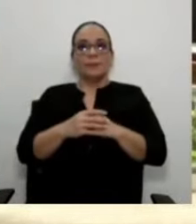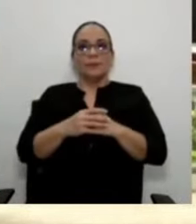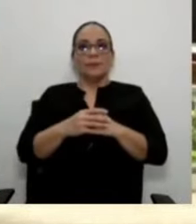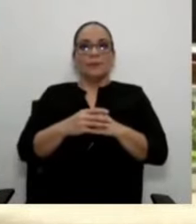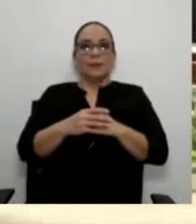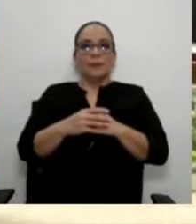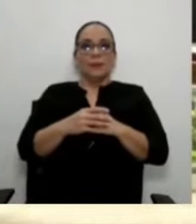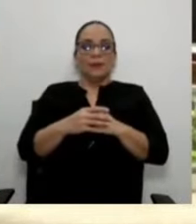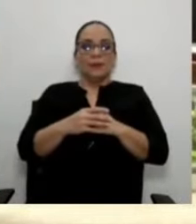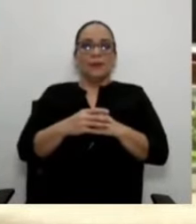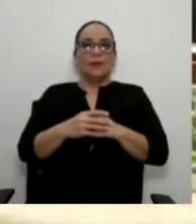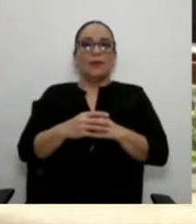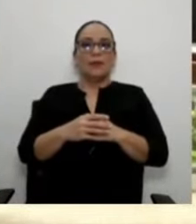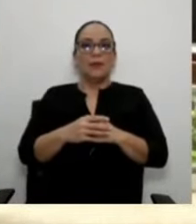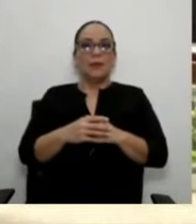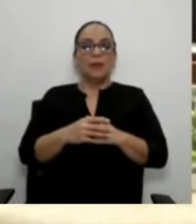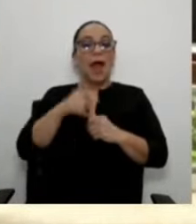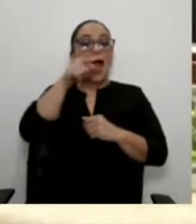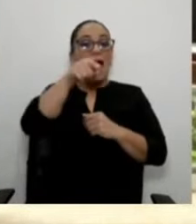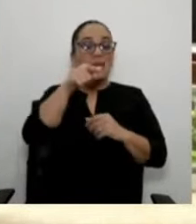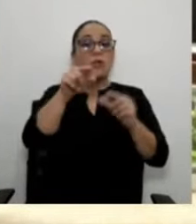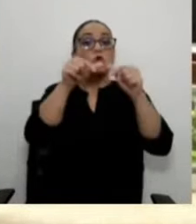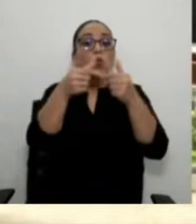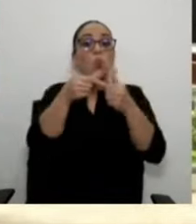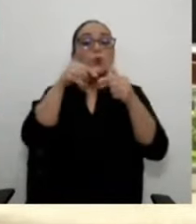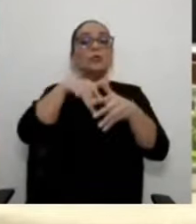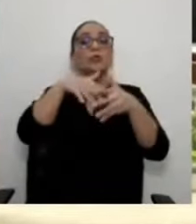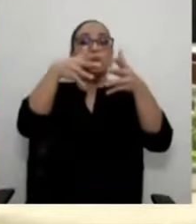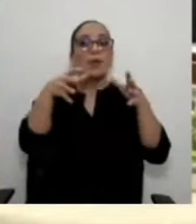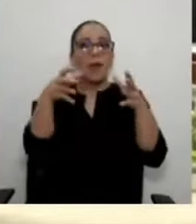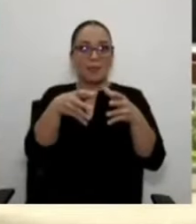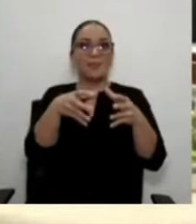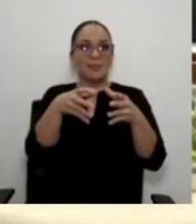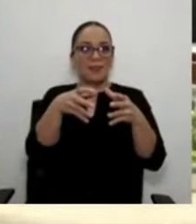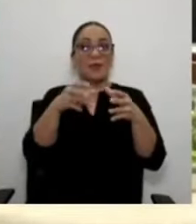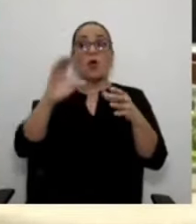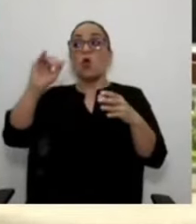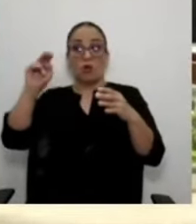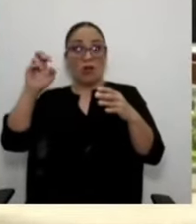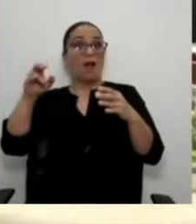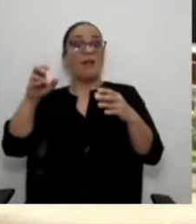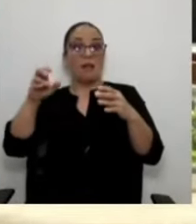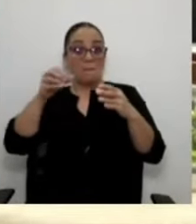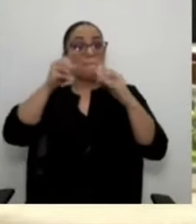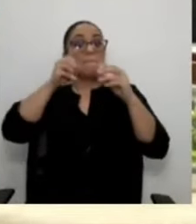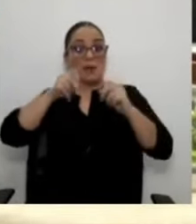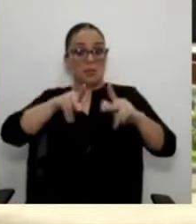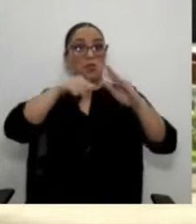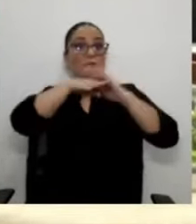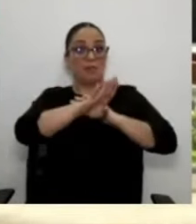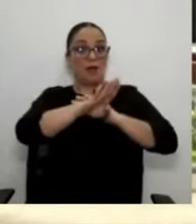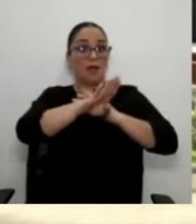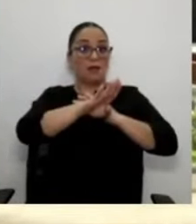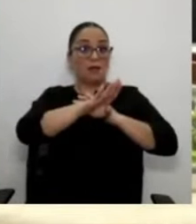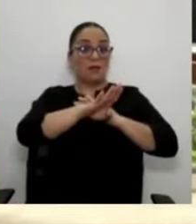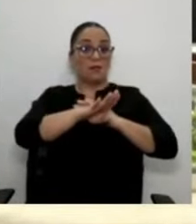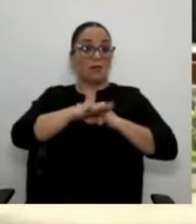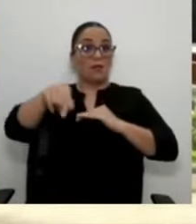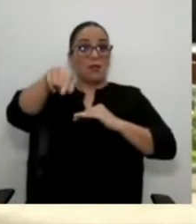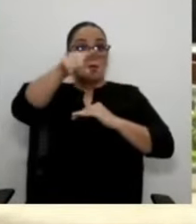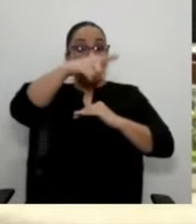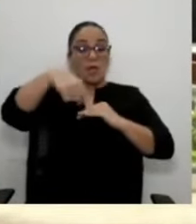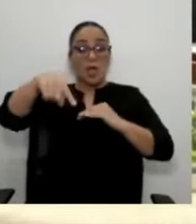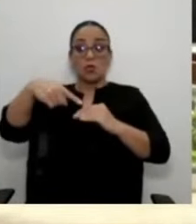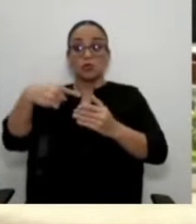¿qué diría yo? Un grupo de estudiantes que dejó entrar el CONARE golpeando las ventanas mientras los ministros están tratando de